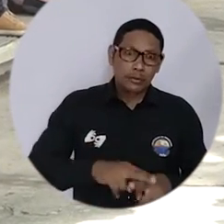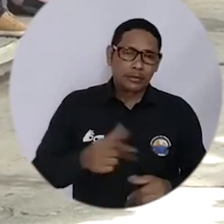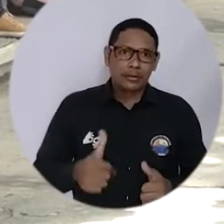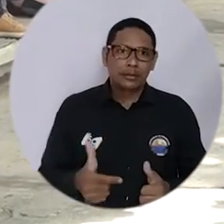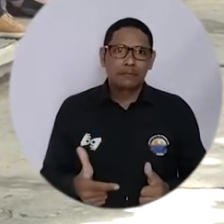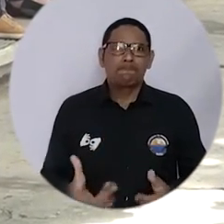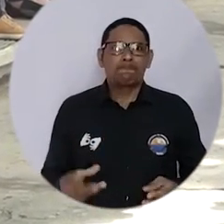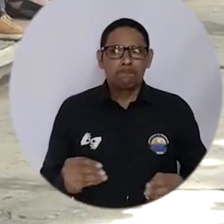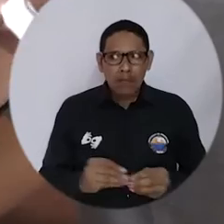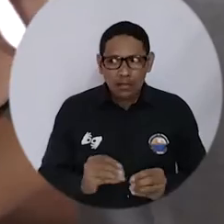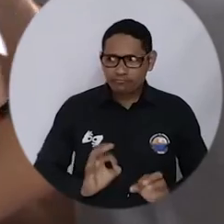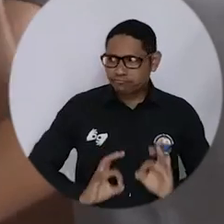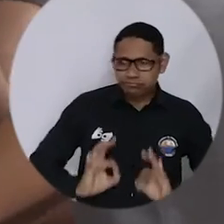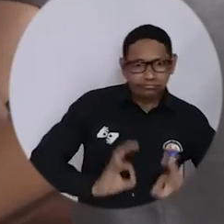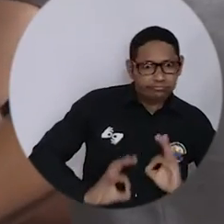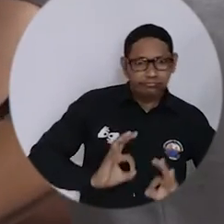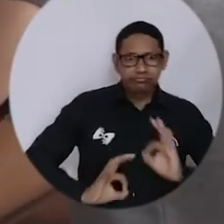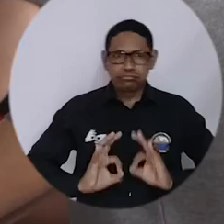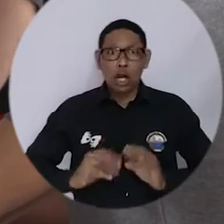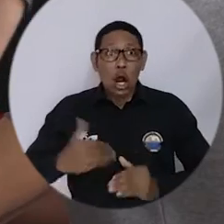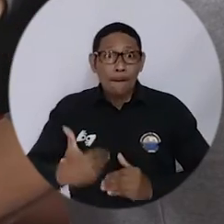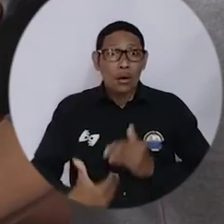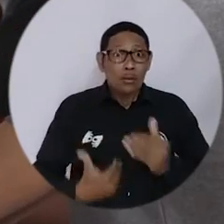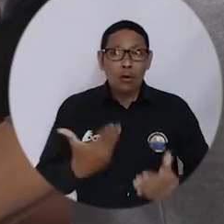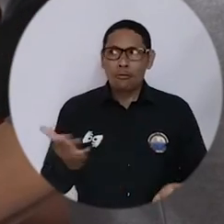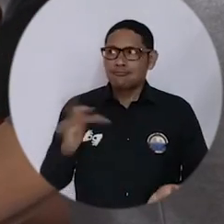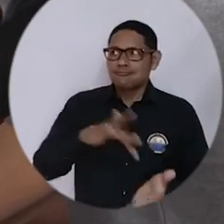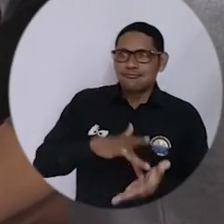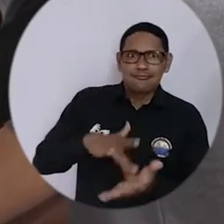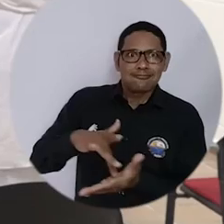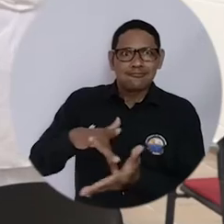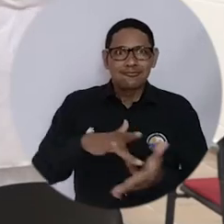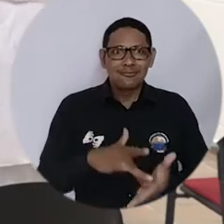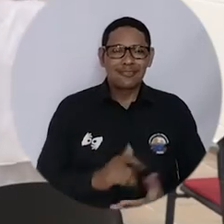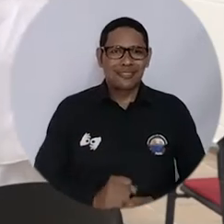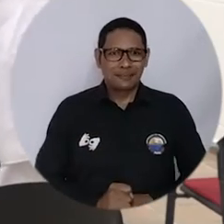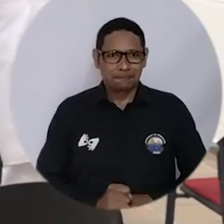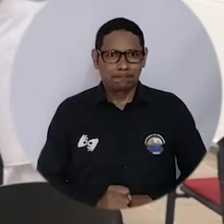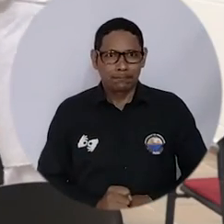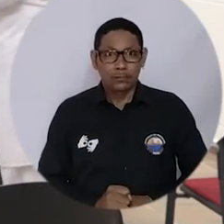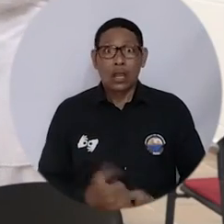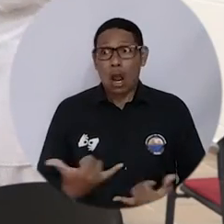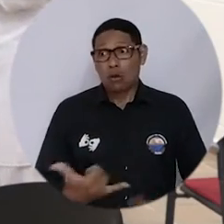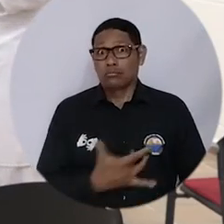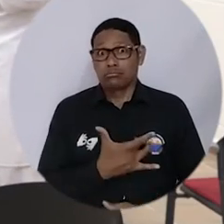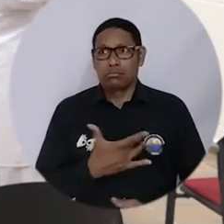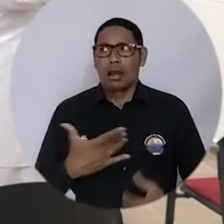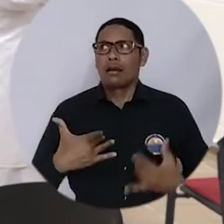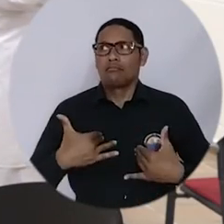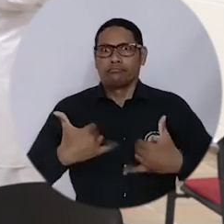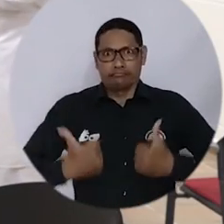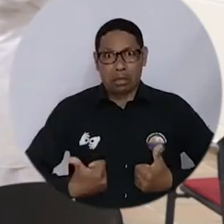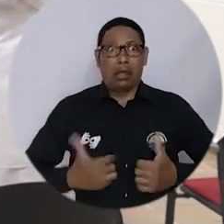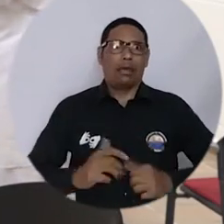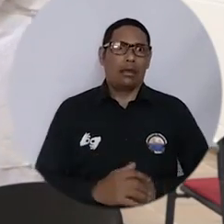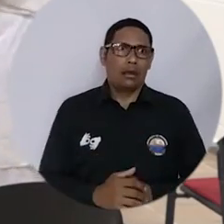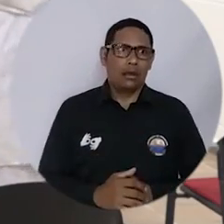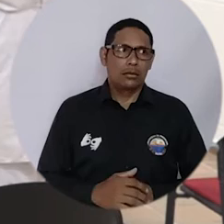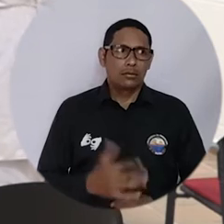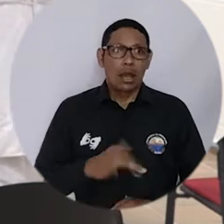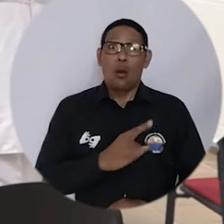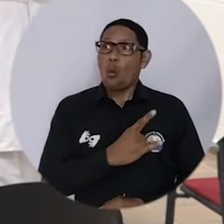manera poder prepararnos para el retorno gradual a la presencialidad. Me siento más seguro vacunándome